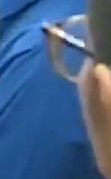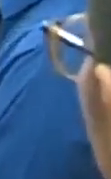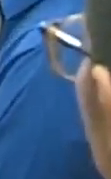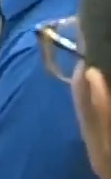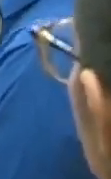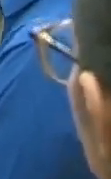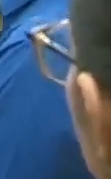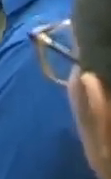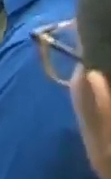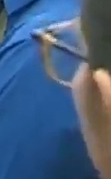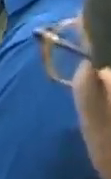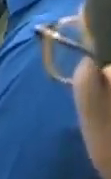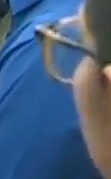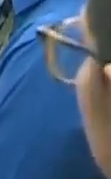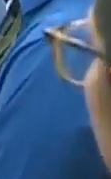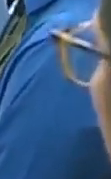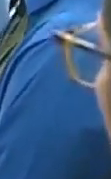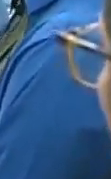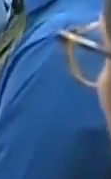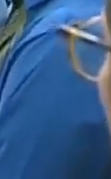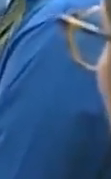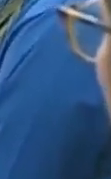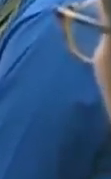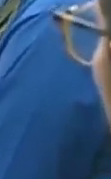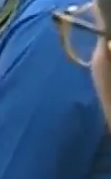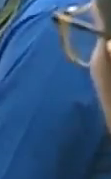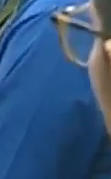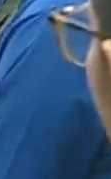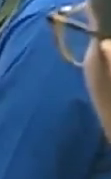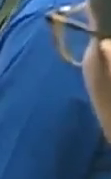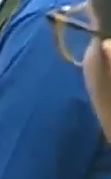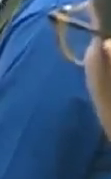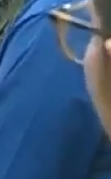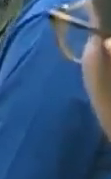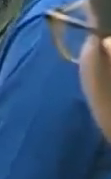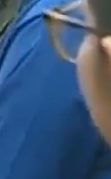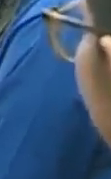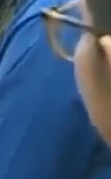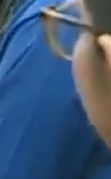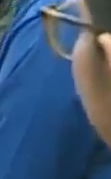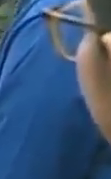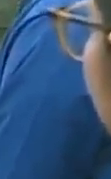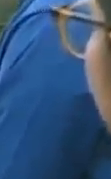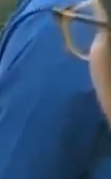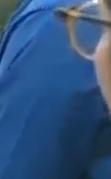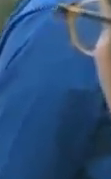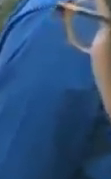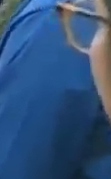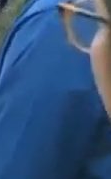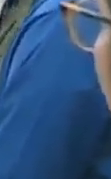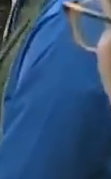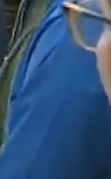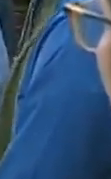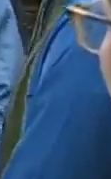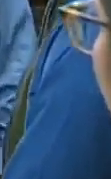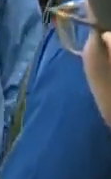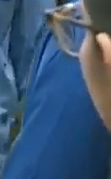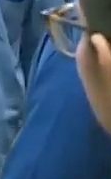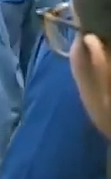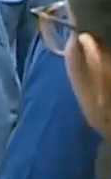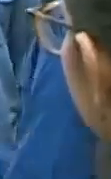vicepresidente Pedro Infante. También los comuneros de todo el territorio nacional, una representación. Recordemos que en el país, en